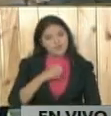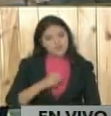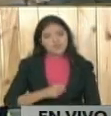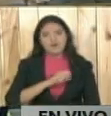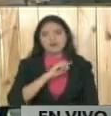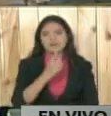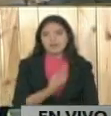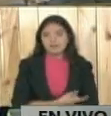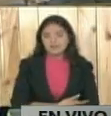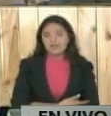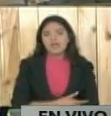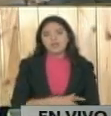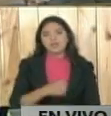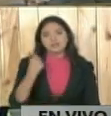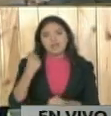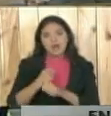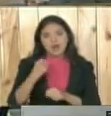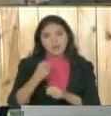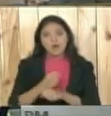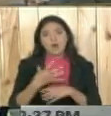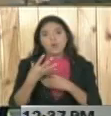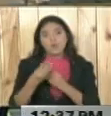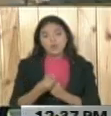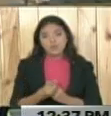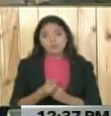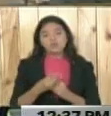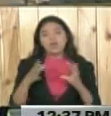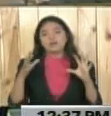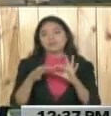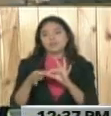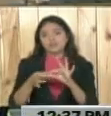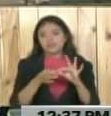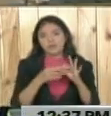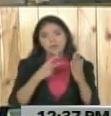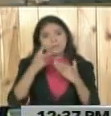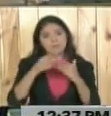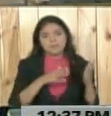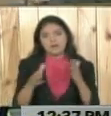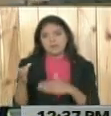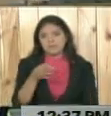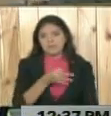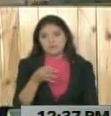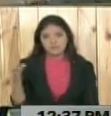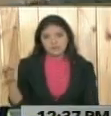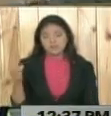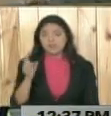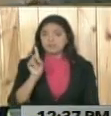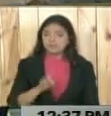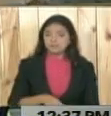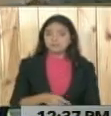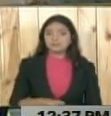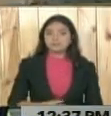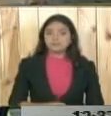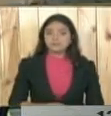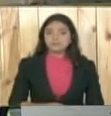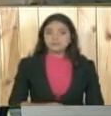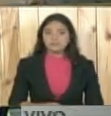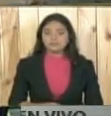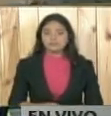fortalecer nuestro trabajo conjunto, nuestra asociación estratégica. Igualmente, bueno, estamos